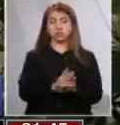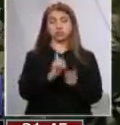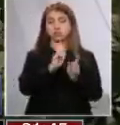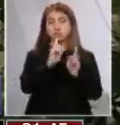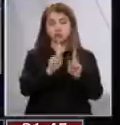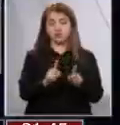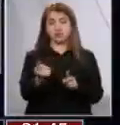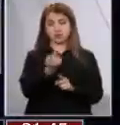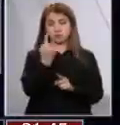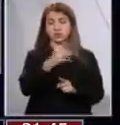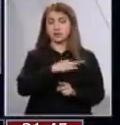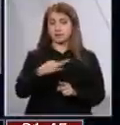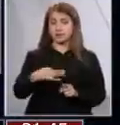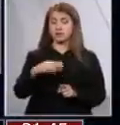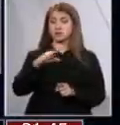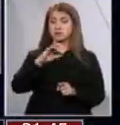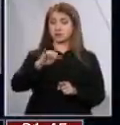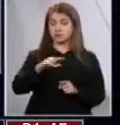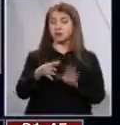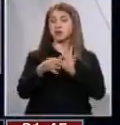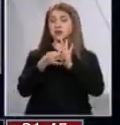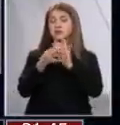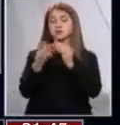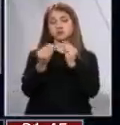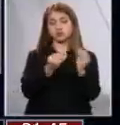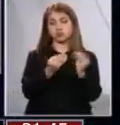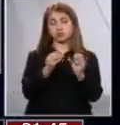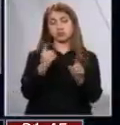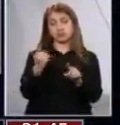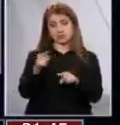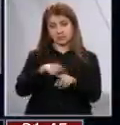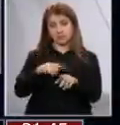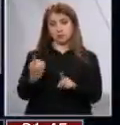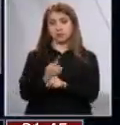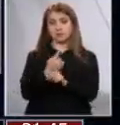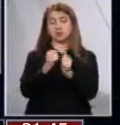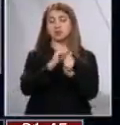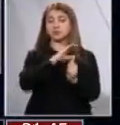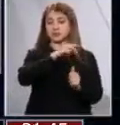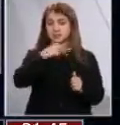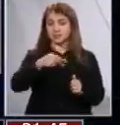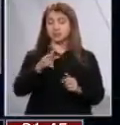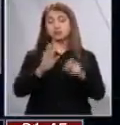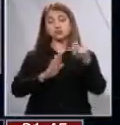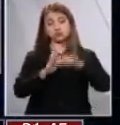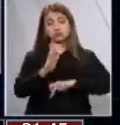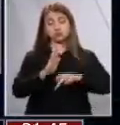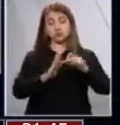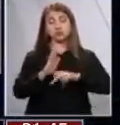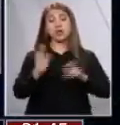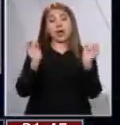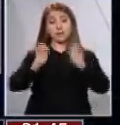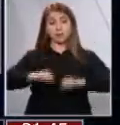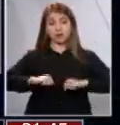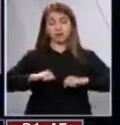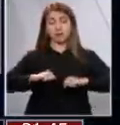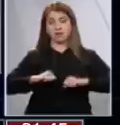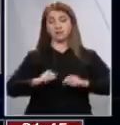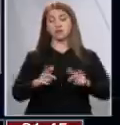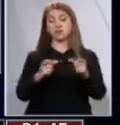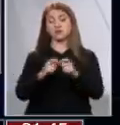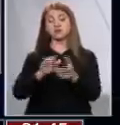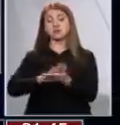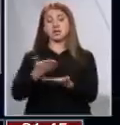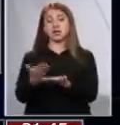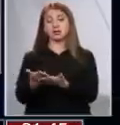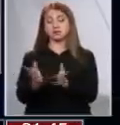sola. Ministra Carmen Castillo, le agradezco mucho este tiempo para conversar con CNN Chile, un proyecto que se aprueba en la Comisión de